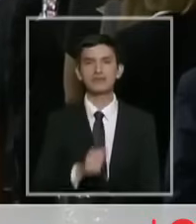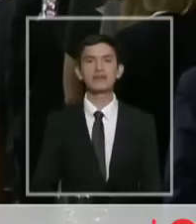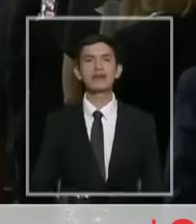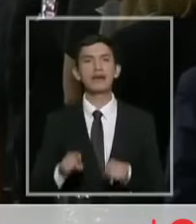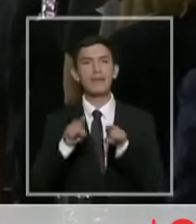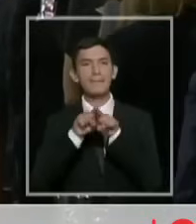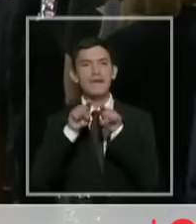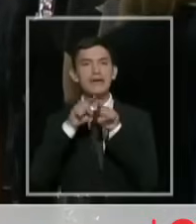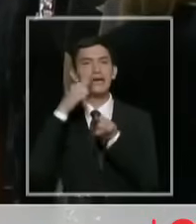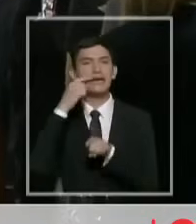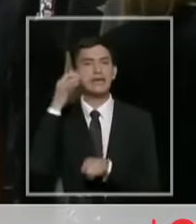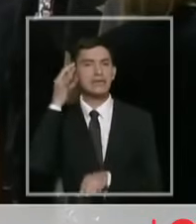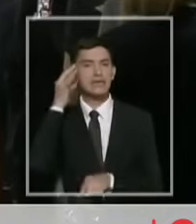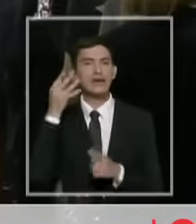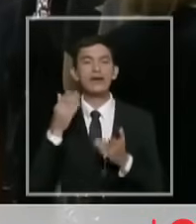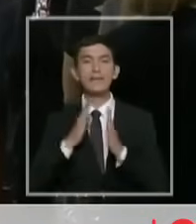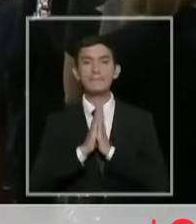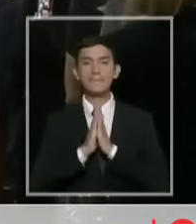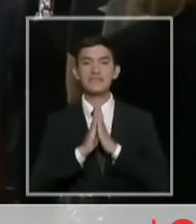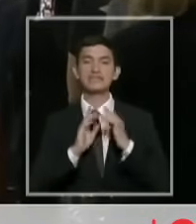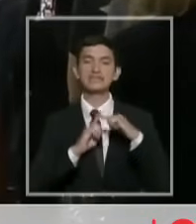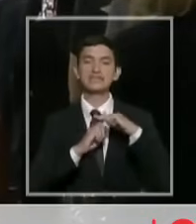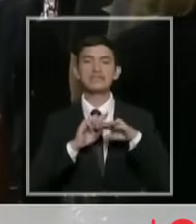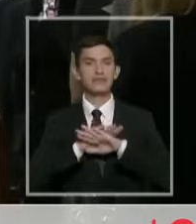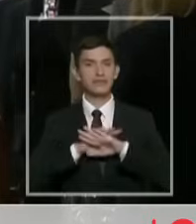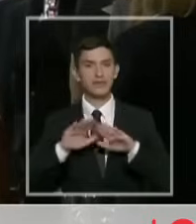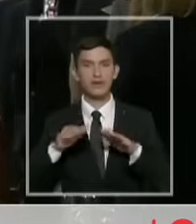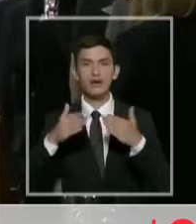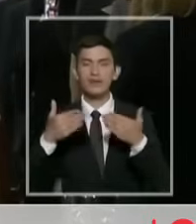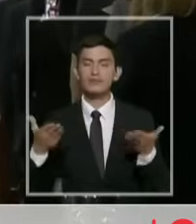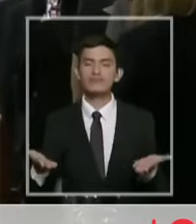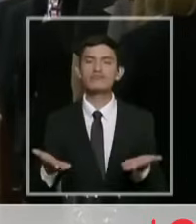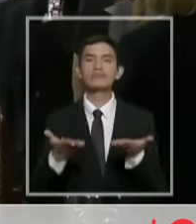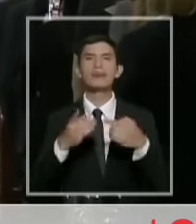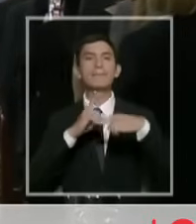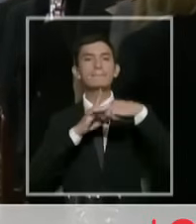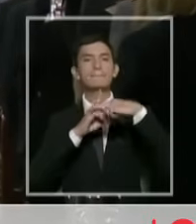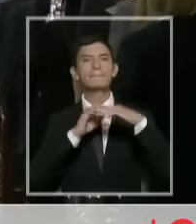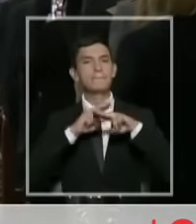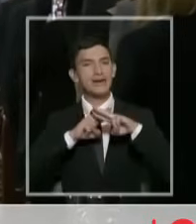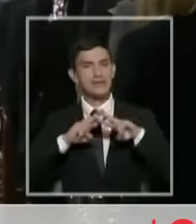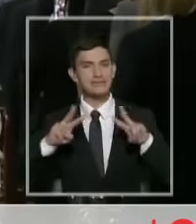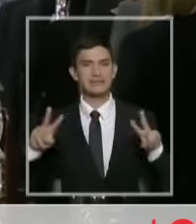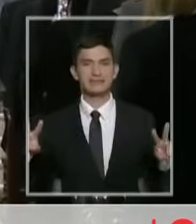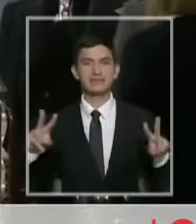Hermanas y hermanos, la misa ha terminado. Vayan en la paz del Señor.